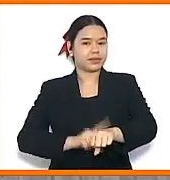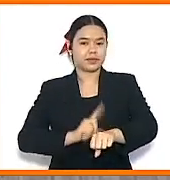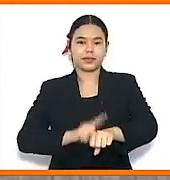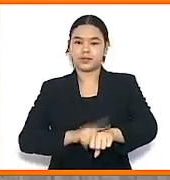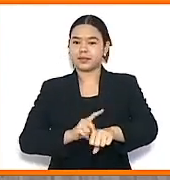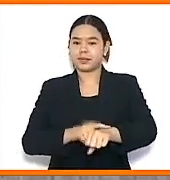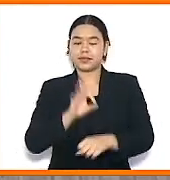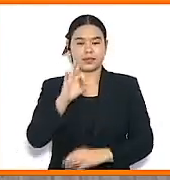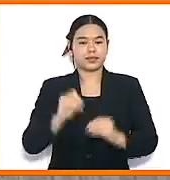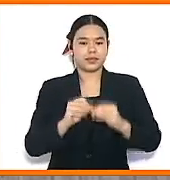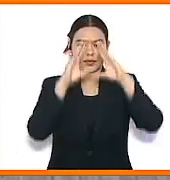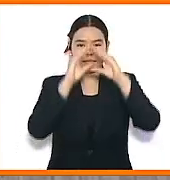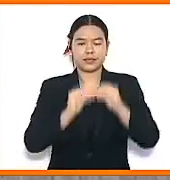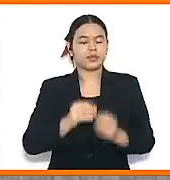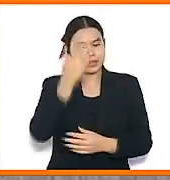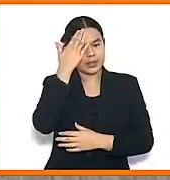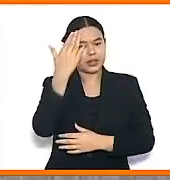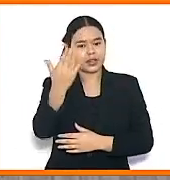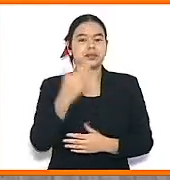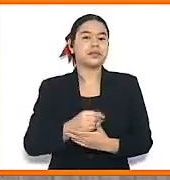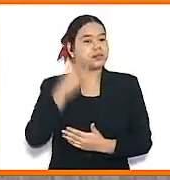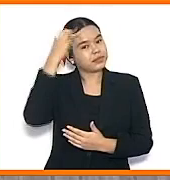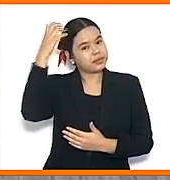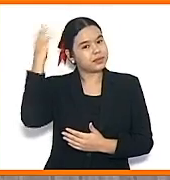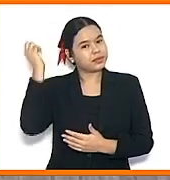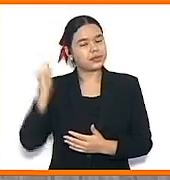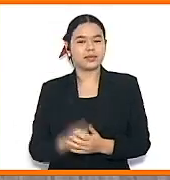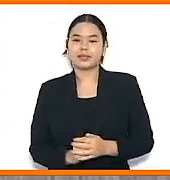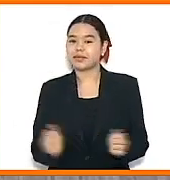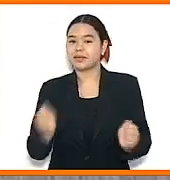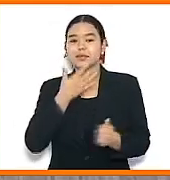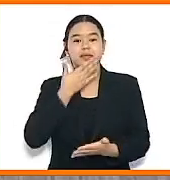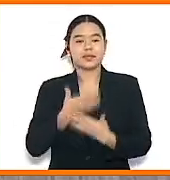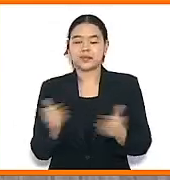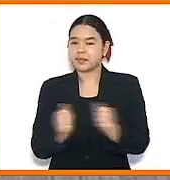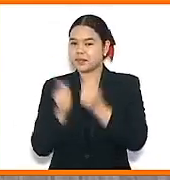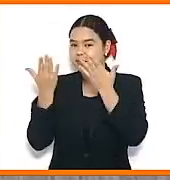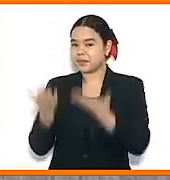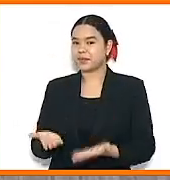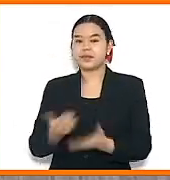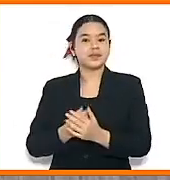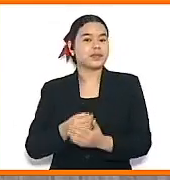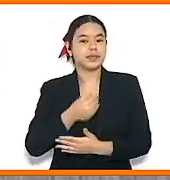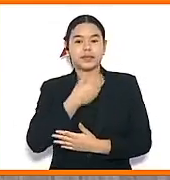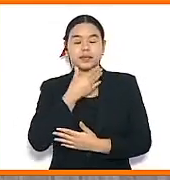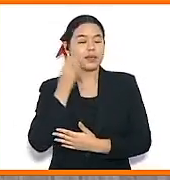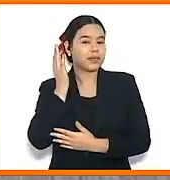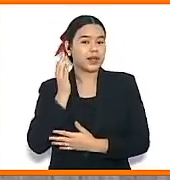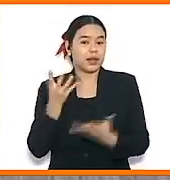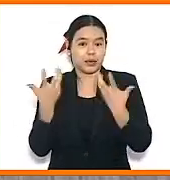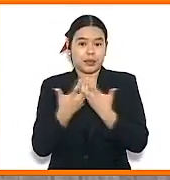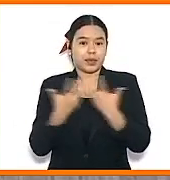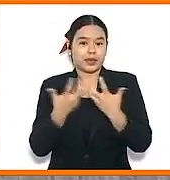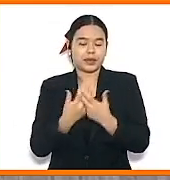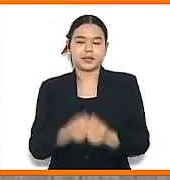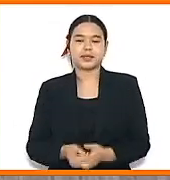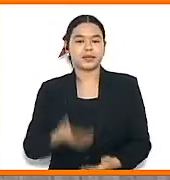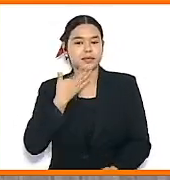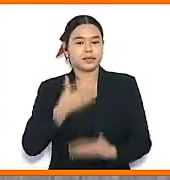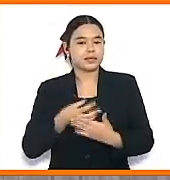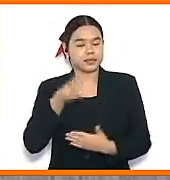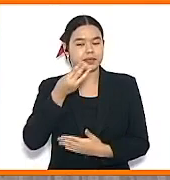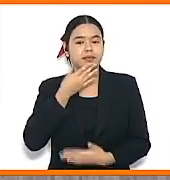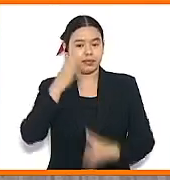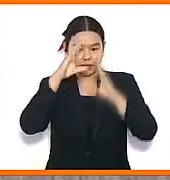las 9 en punto de la noche y te saluda a Charlyn Walter con la grata compañía de Madeline Escobar. Buenas noches, Charlyn. Un placer